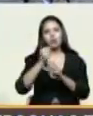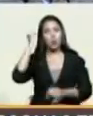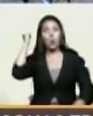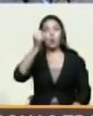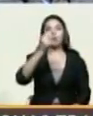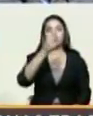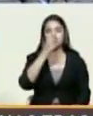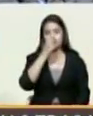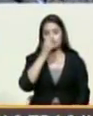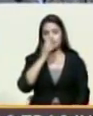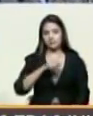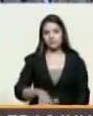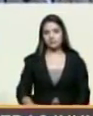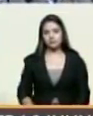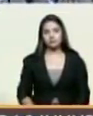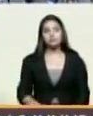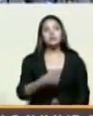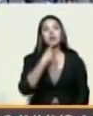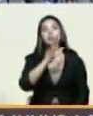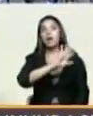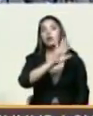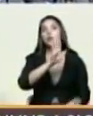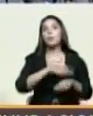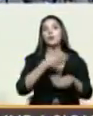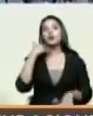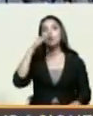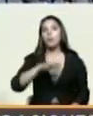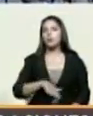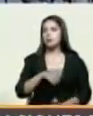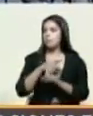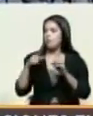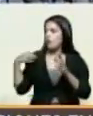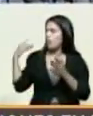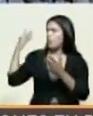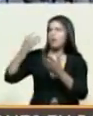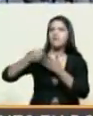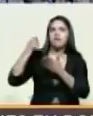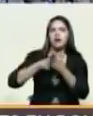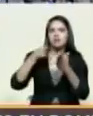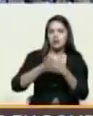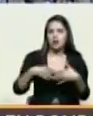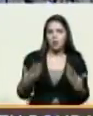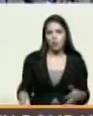Mi general, vengo a decirle adiós porque estoy muerto. ¿Y el resto de las batallas al negro primero?